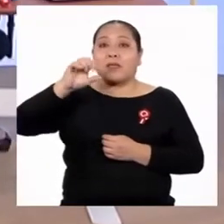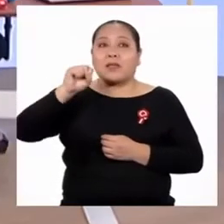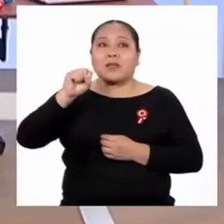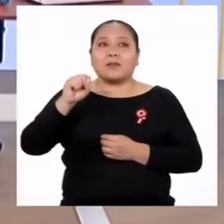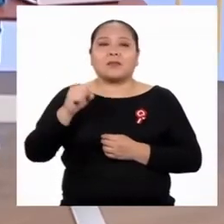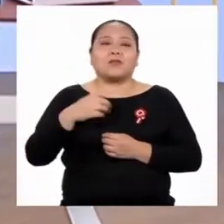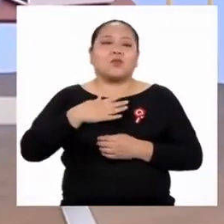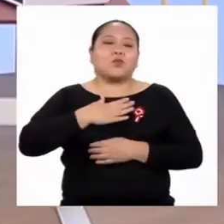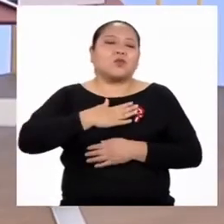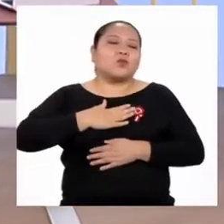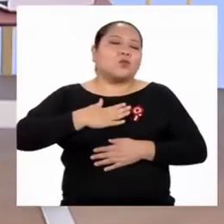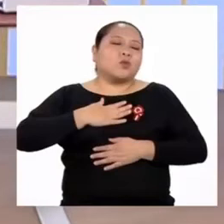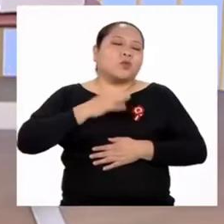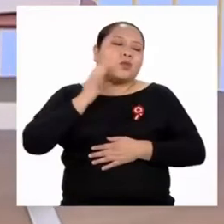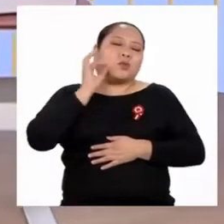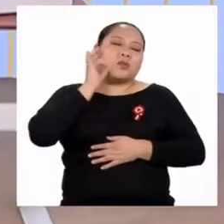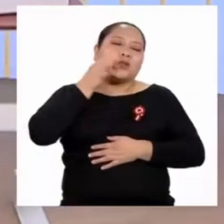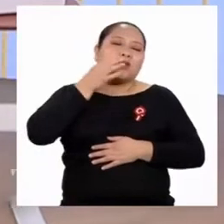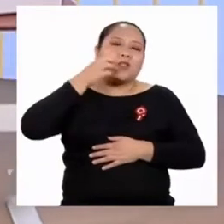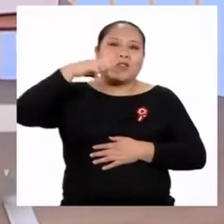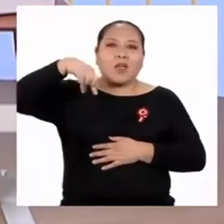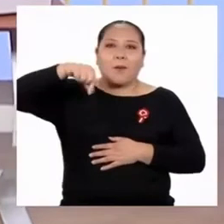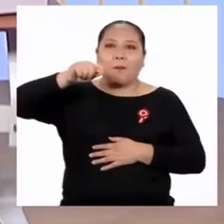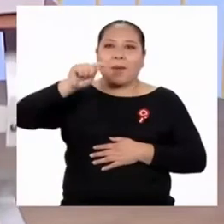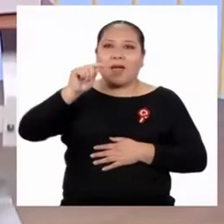Uf,